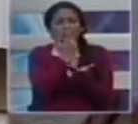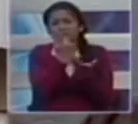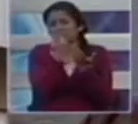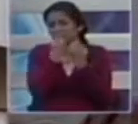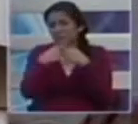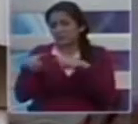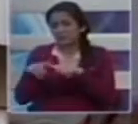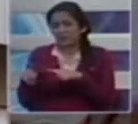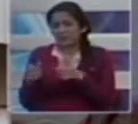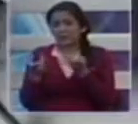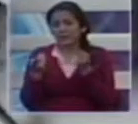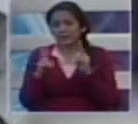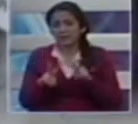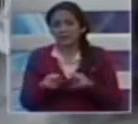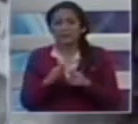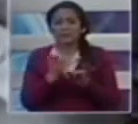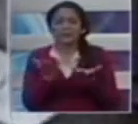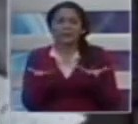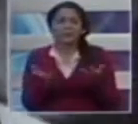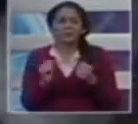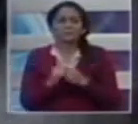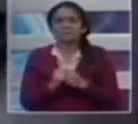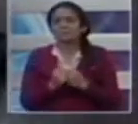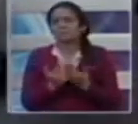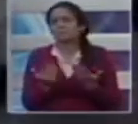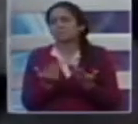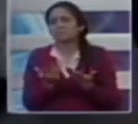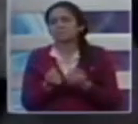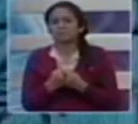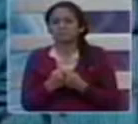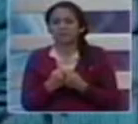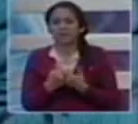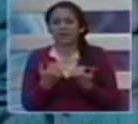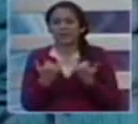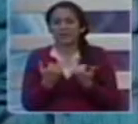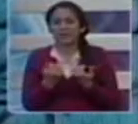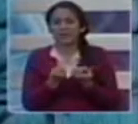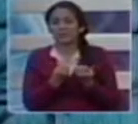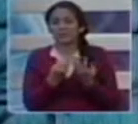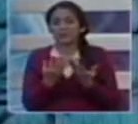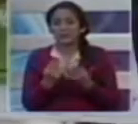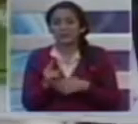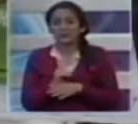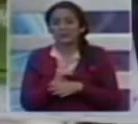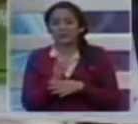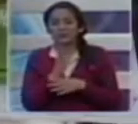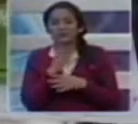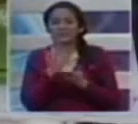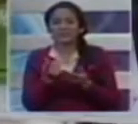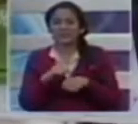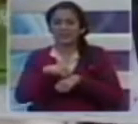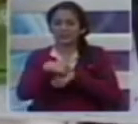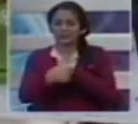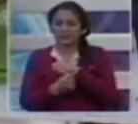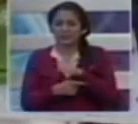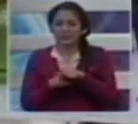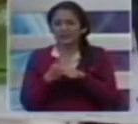accesorios de belleza, que son los choker, que ahora están muy en boga,